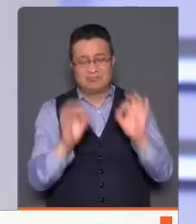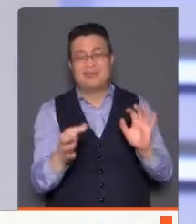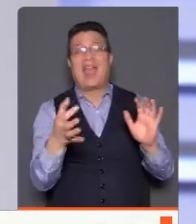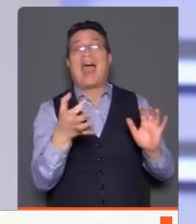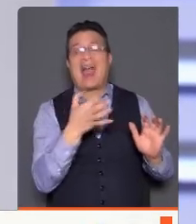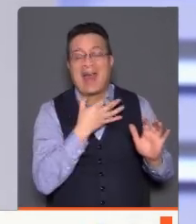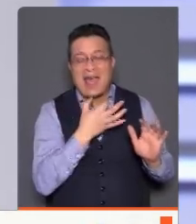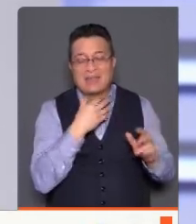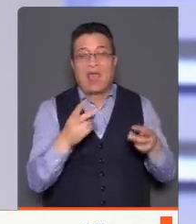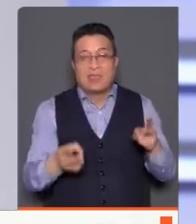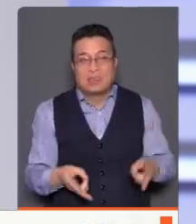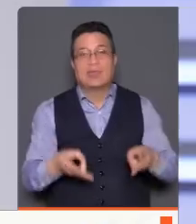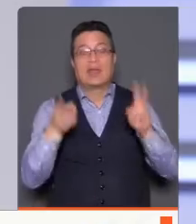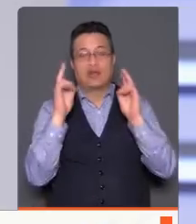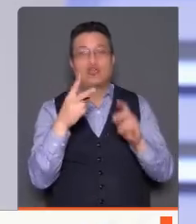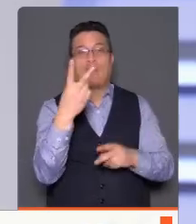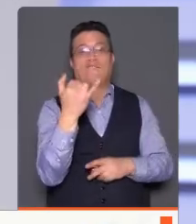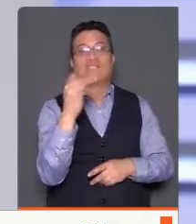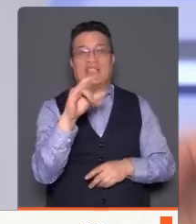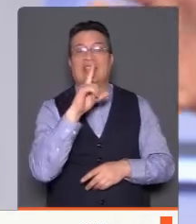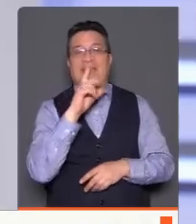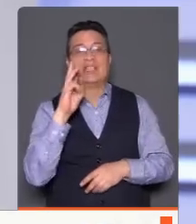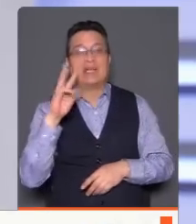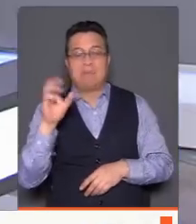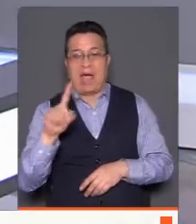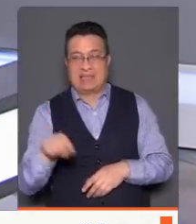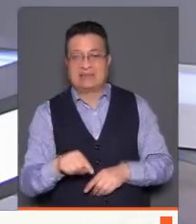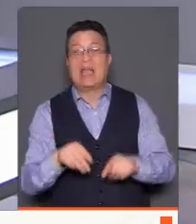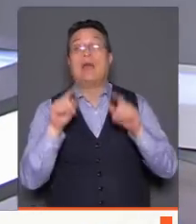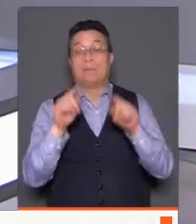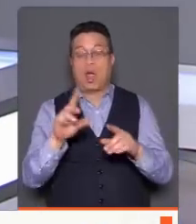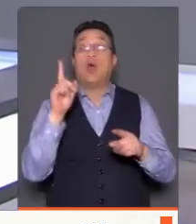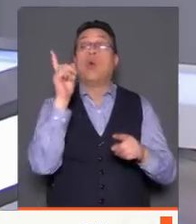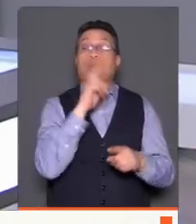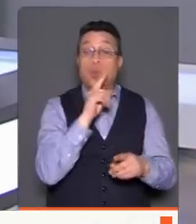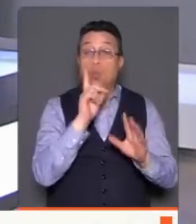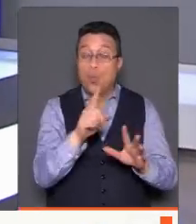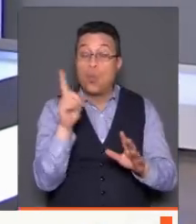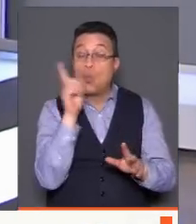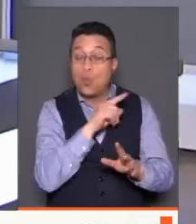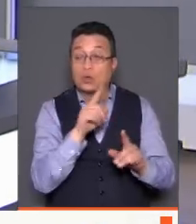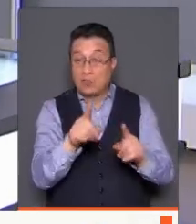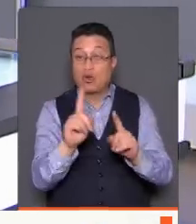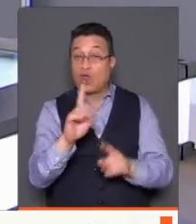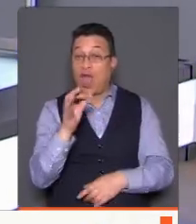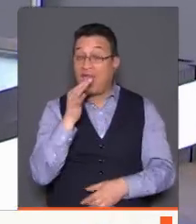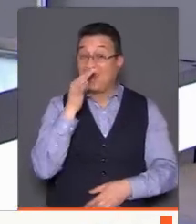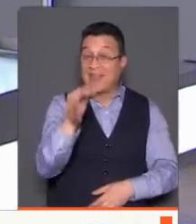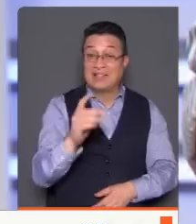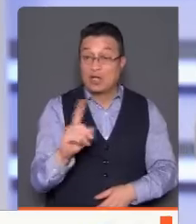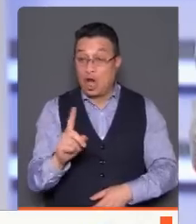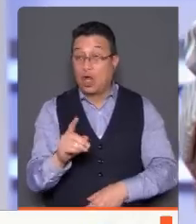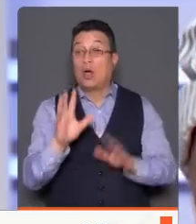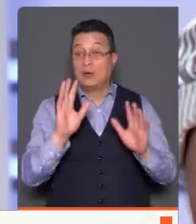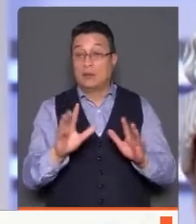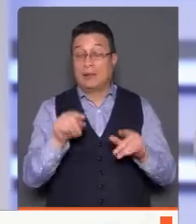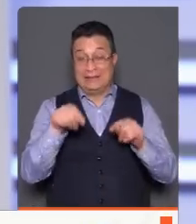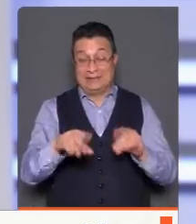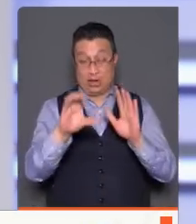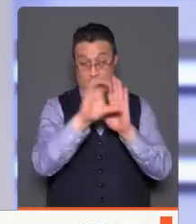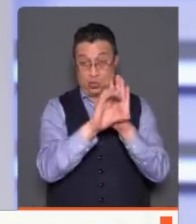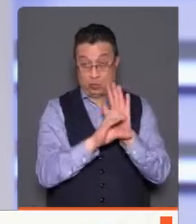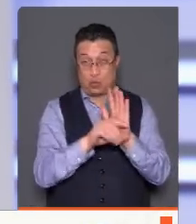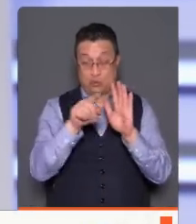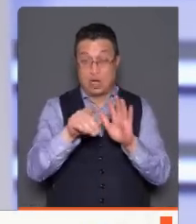garantizado los derechos de las víctimas. Habla, y una última pero, cosa, pero perdona, déjame, y una última cosa bien, que pero, no está dicha, pero, perdona, es que esta Constitución, que esto es